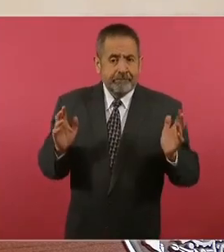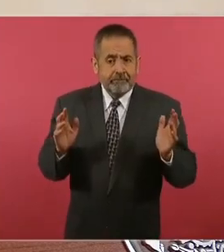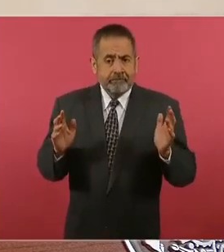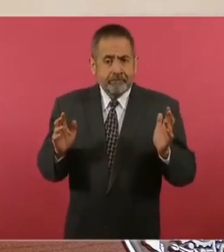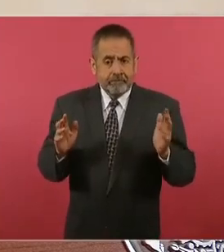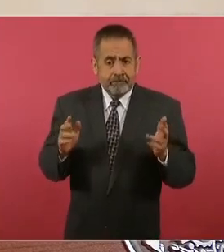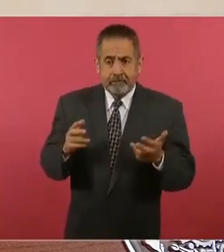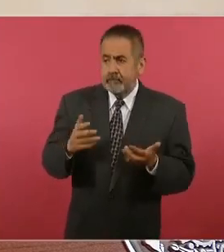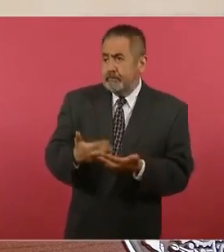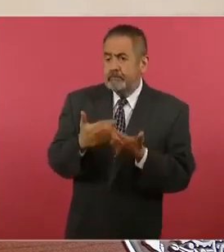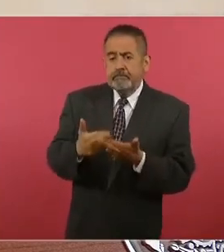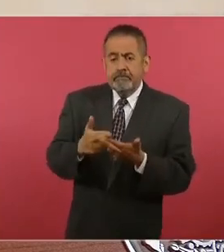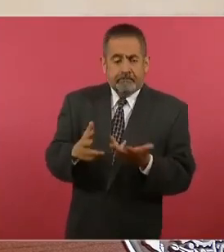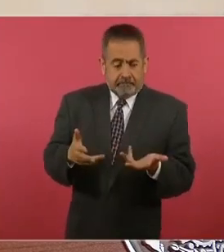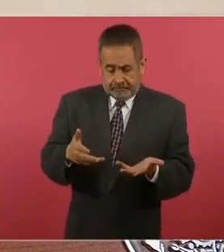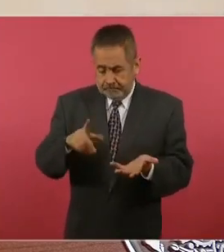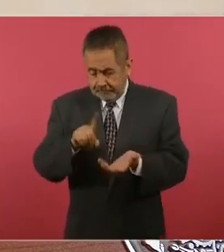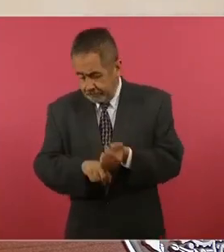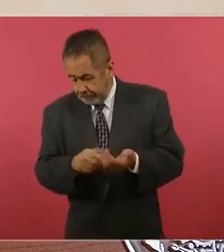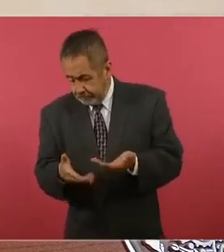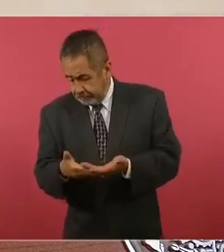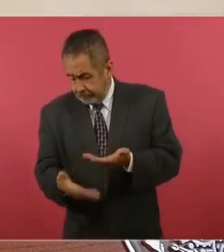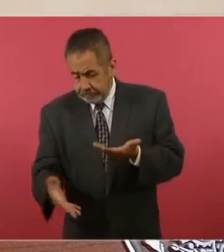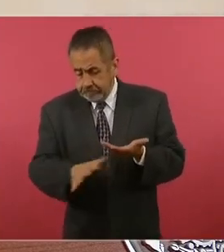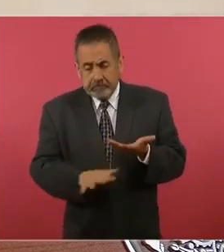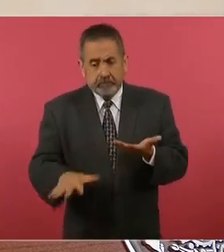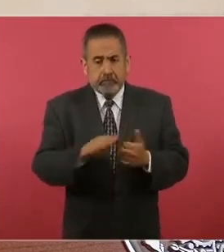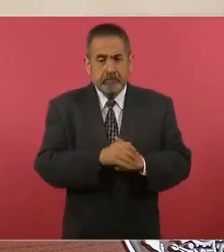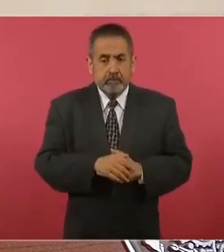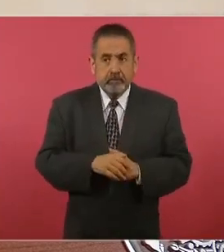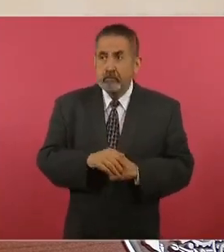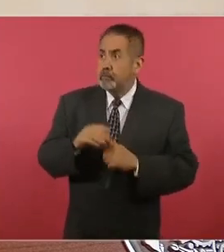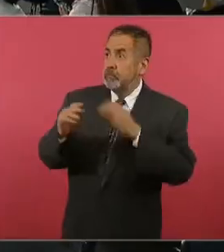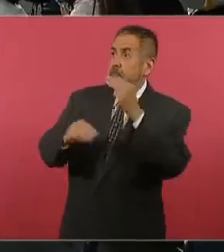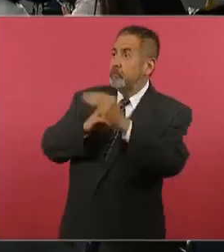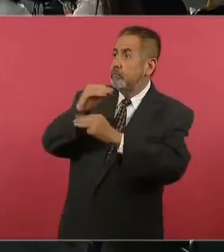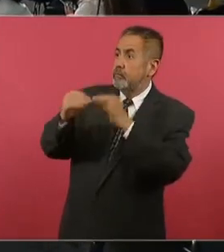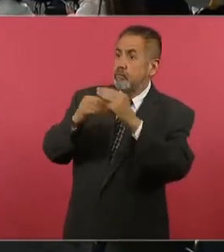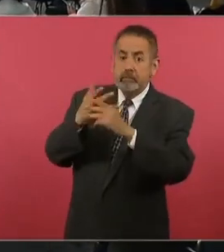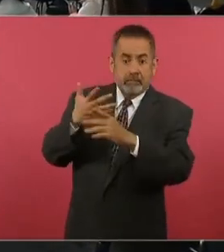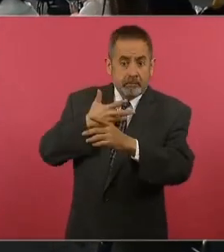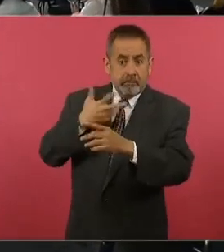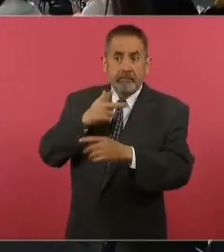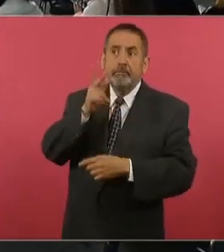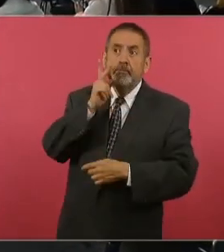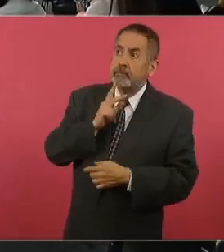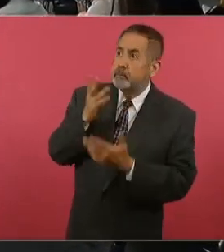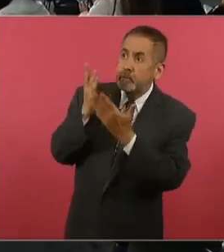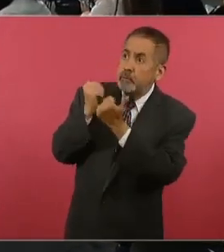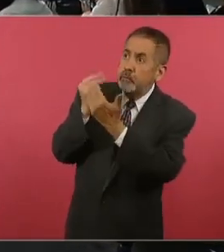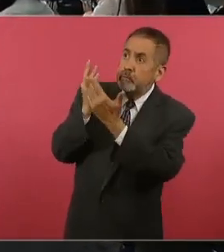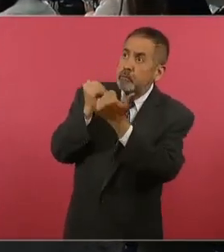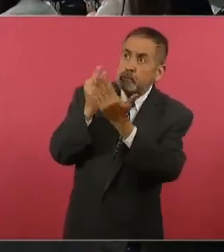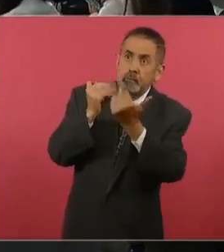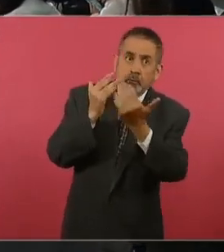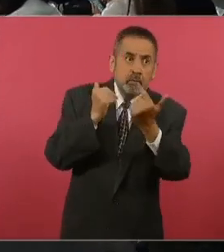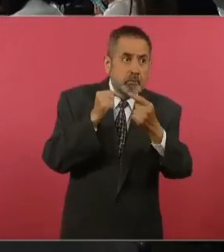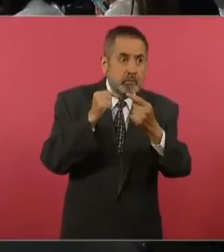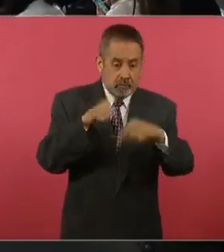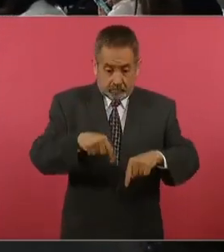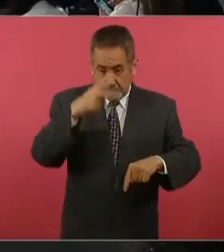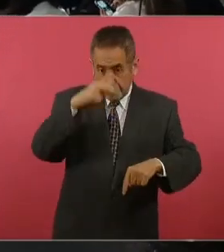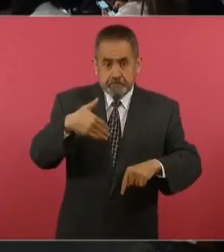dejó la naturaleza, el petróleo. No todos los países del mundo tienen petróleo. De